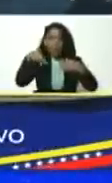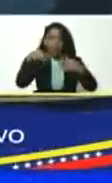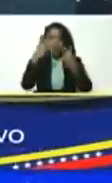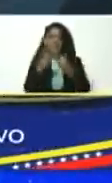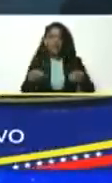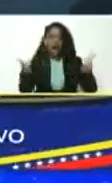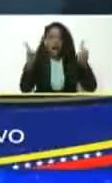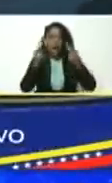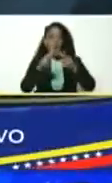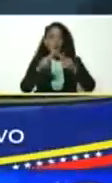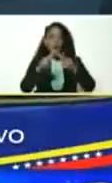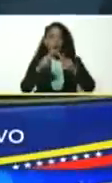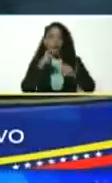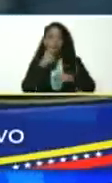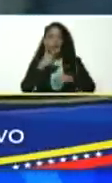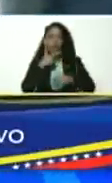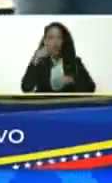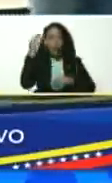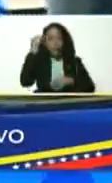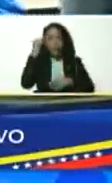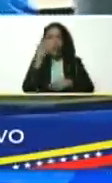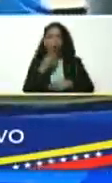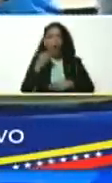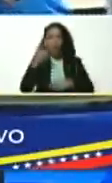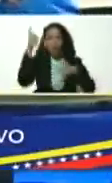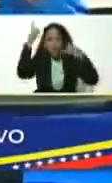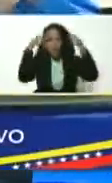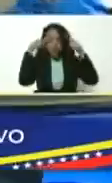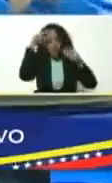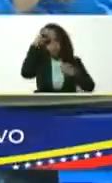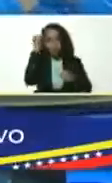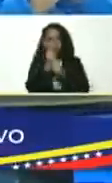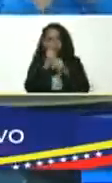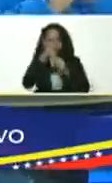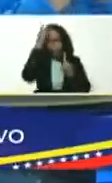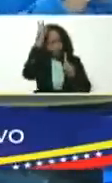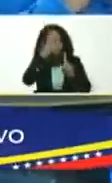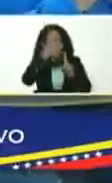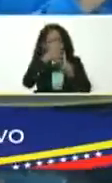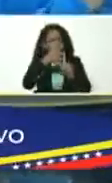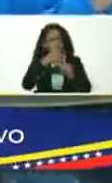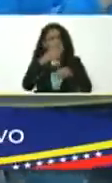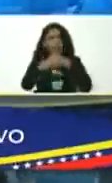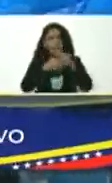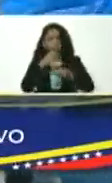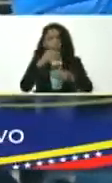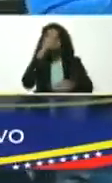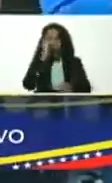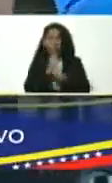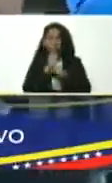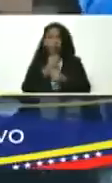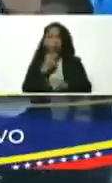bonitos en la mente de la juventud se hizo el trabajo con la juventud